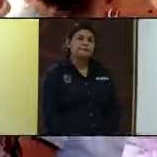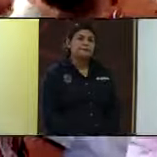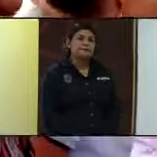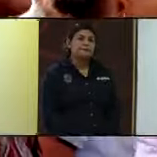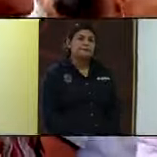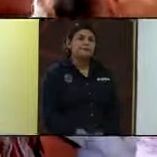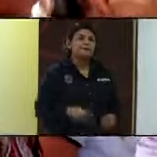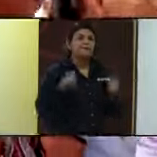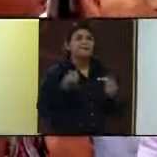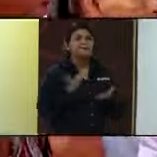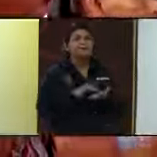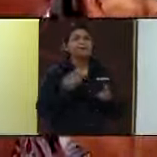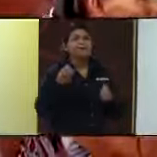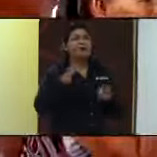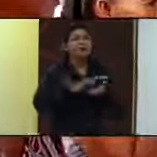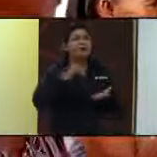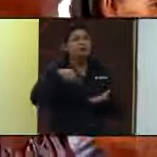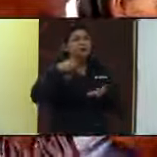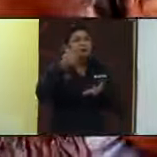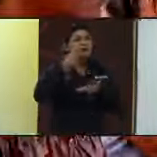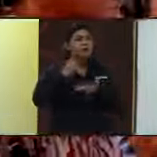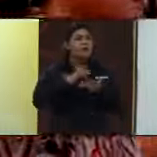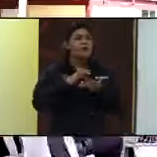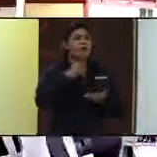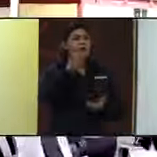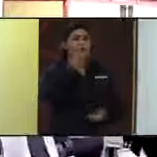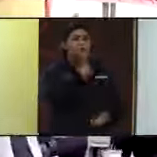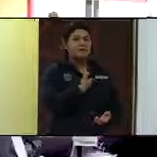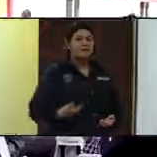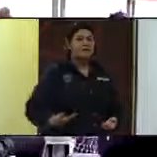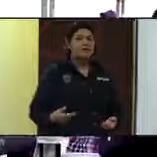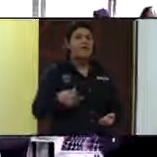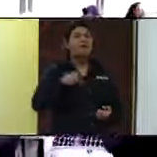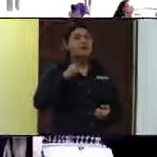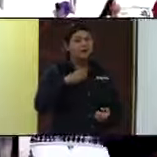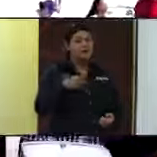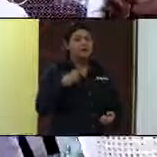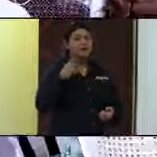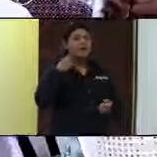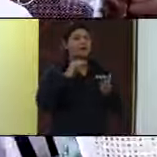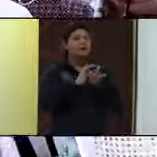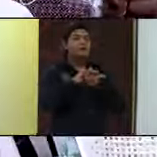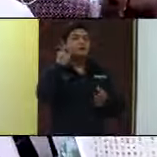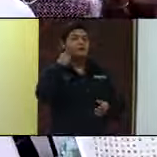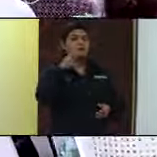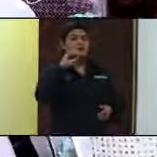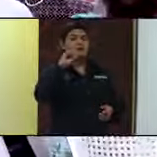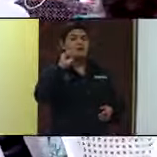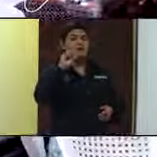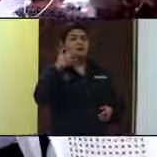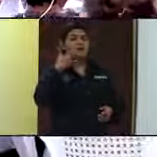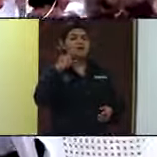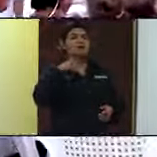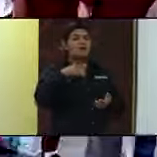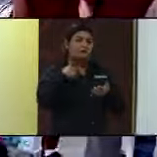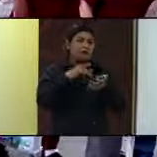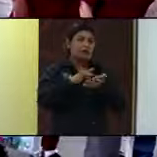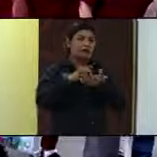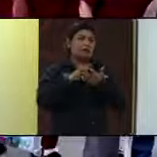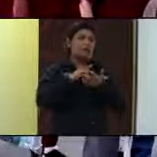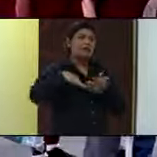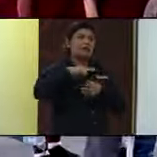Muy agradecido con estos apoyos que nos está dando el señor presidente, también la señora Rossi, que nos está también apoyando, sobre todo a